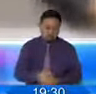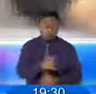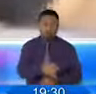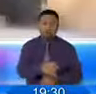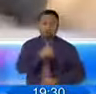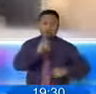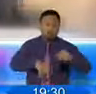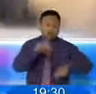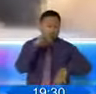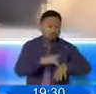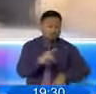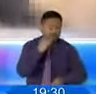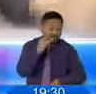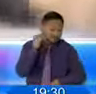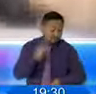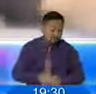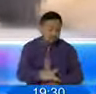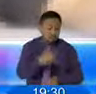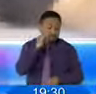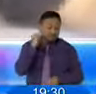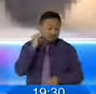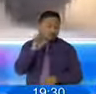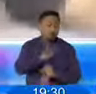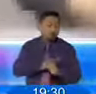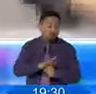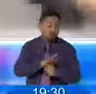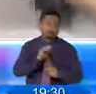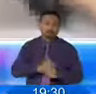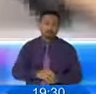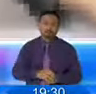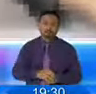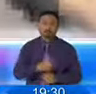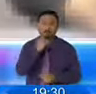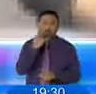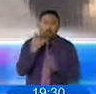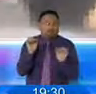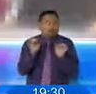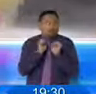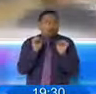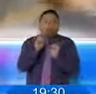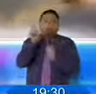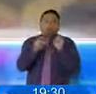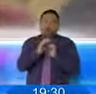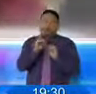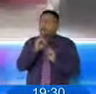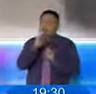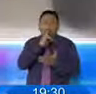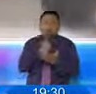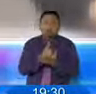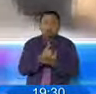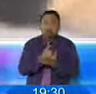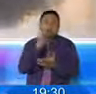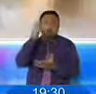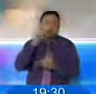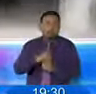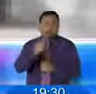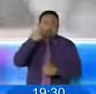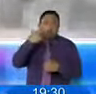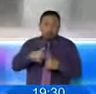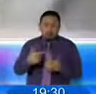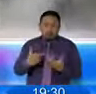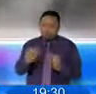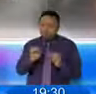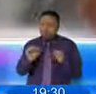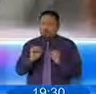Para que no roben a los niños son santos. Con el hombre asustado al ver que la gente no estaba jugando, escuchar que pedían